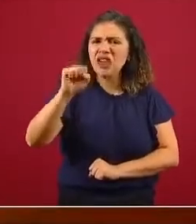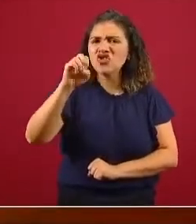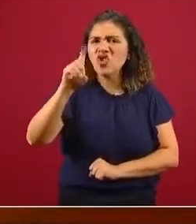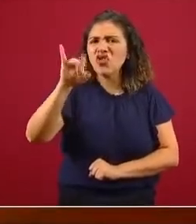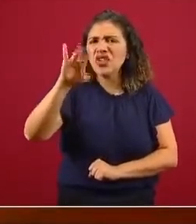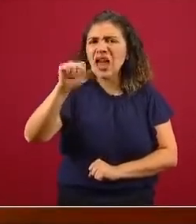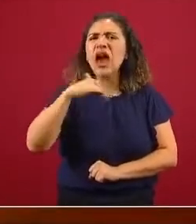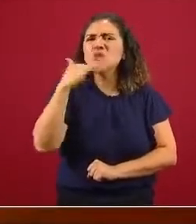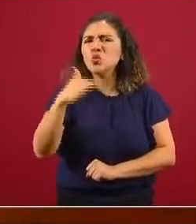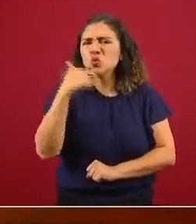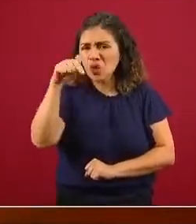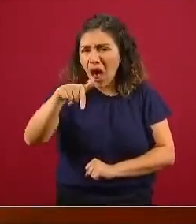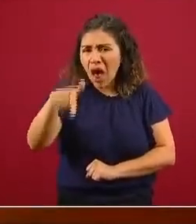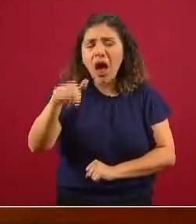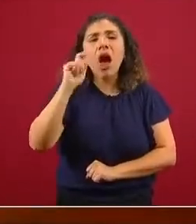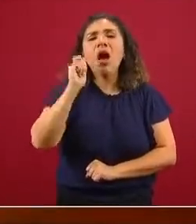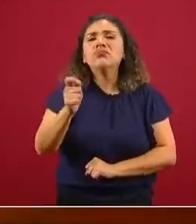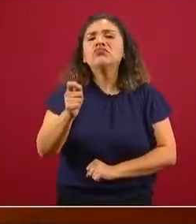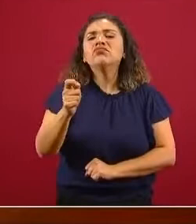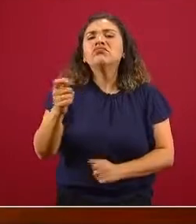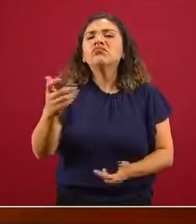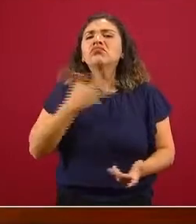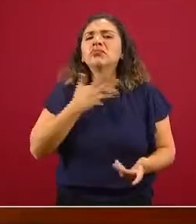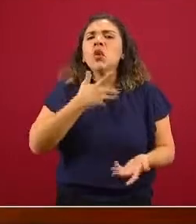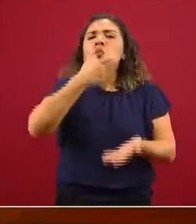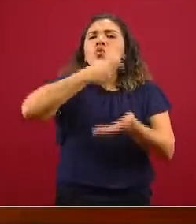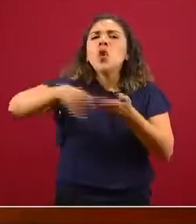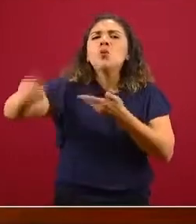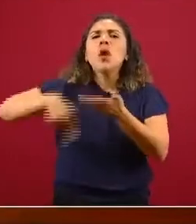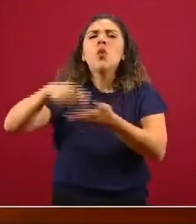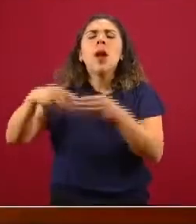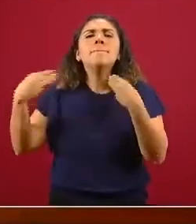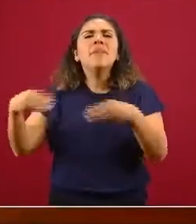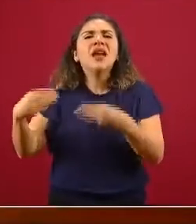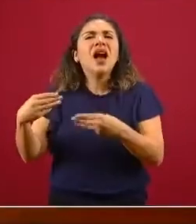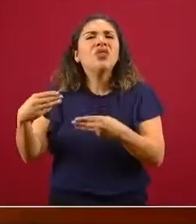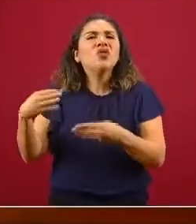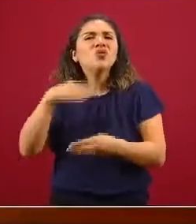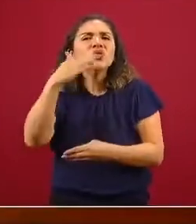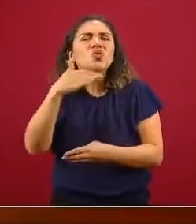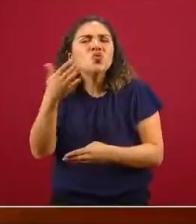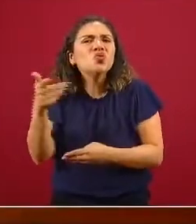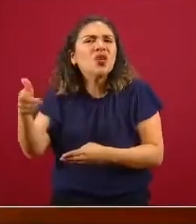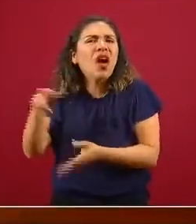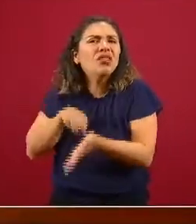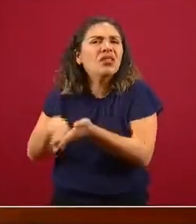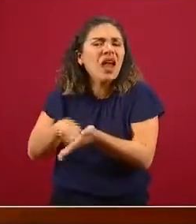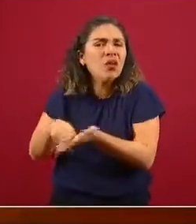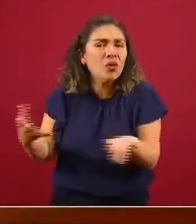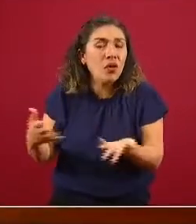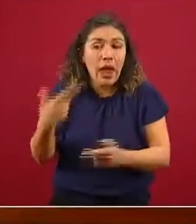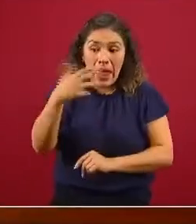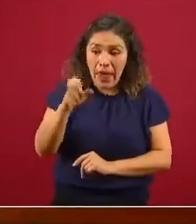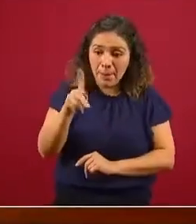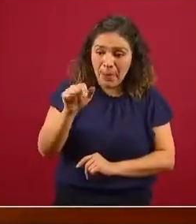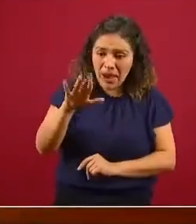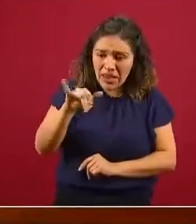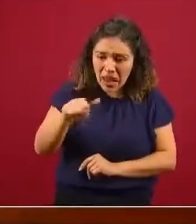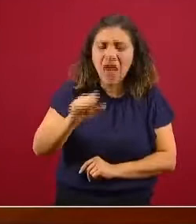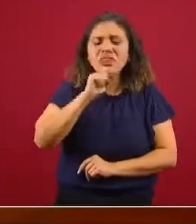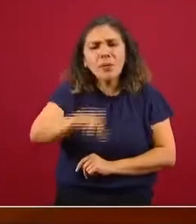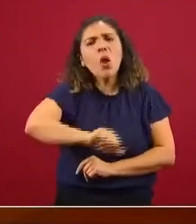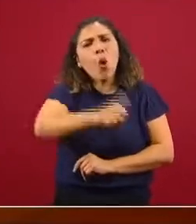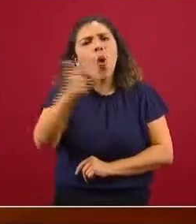sódica contaminada se compraba en el mercado negro, no nada más la heparina sódica, sino muchos